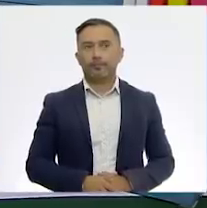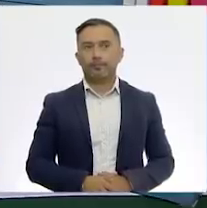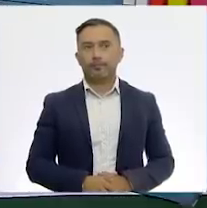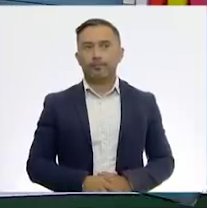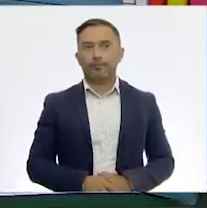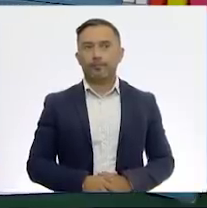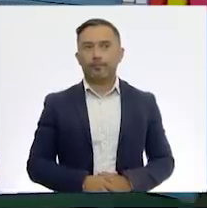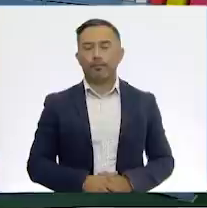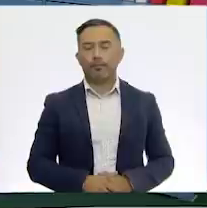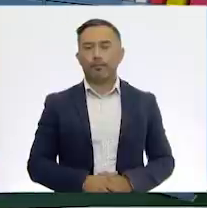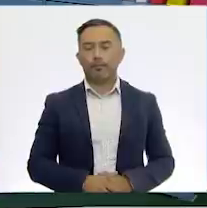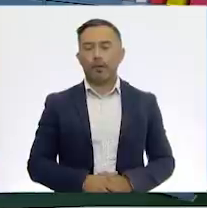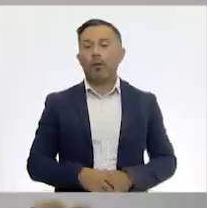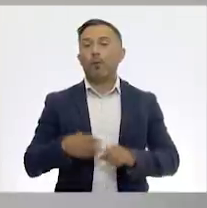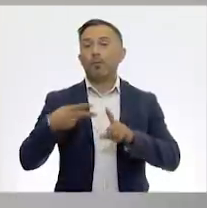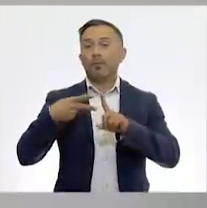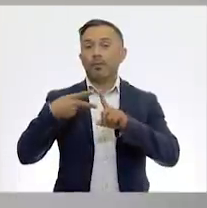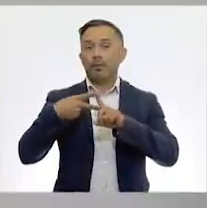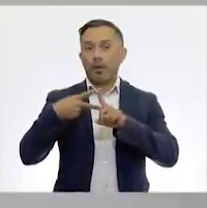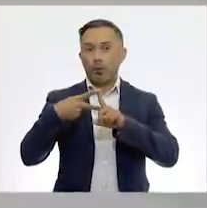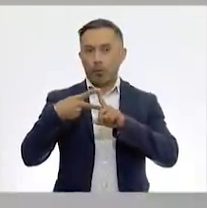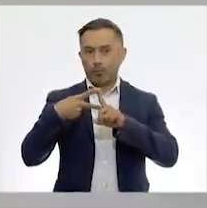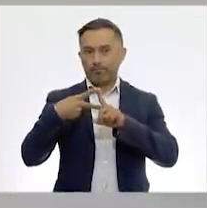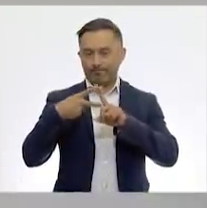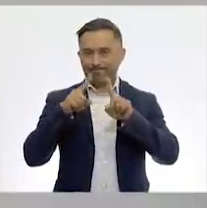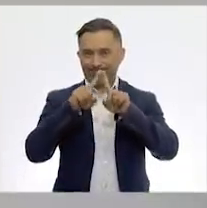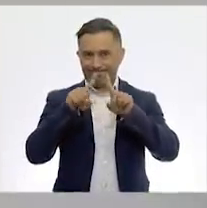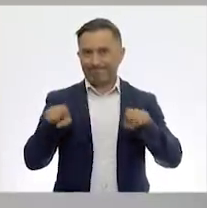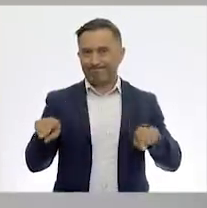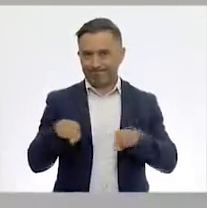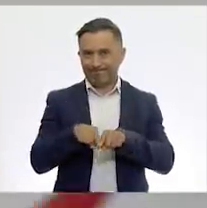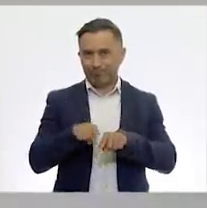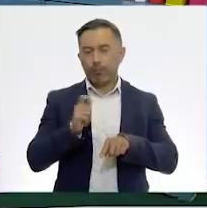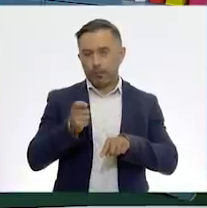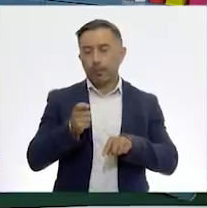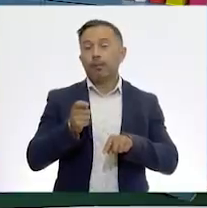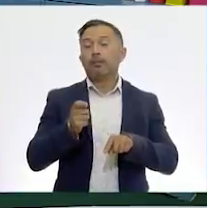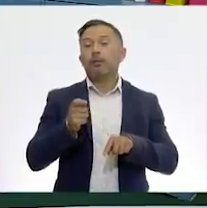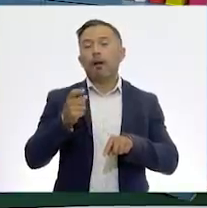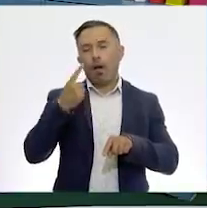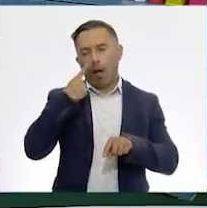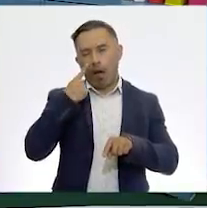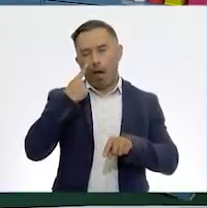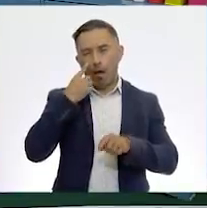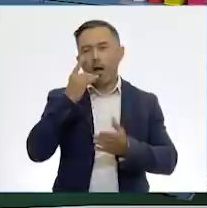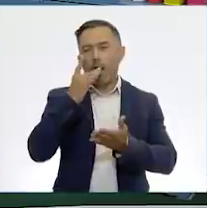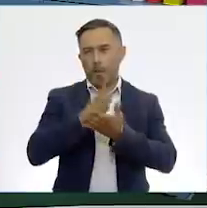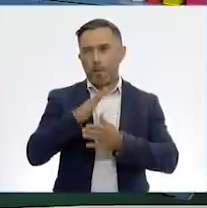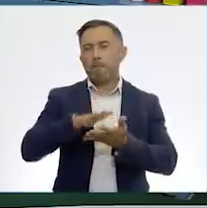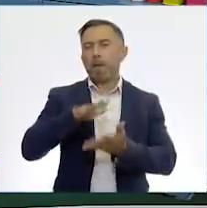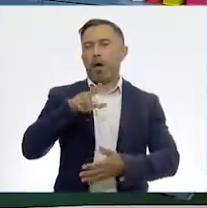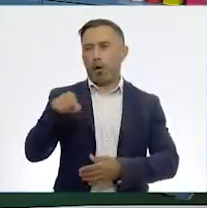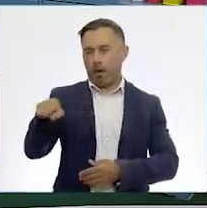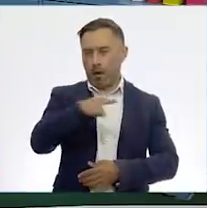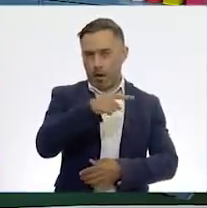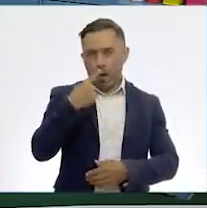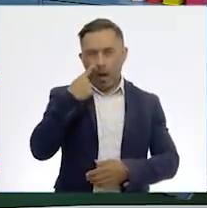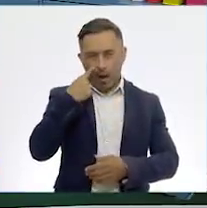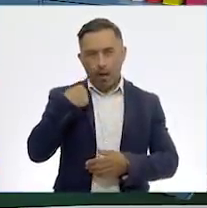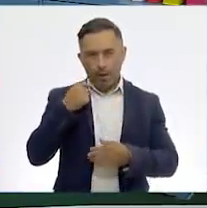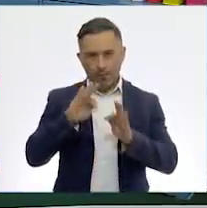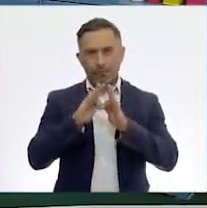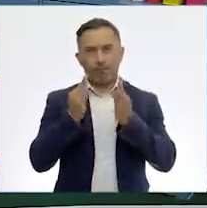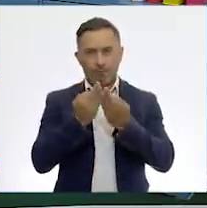y un triángulo, que son las figuras geométricas principales, ¿no? Entonces, tenemos que